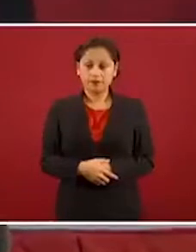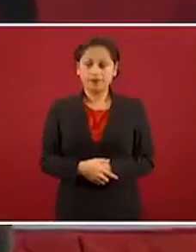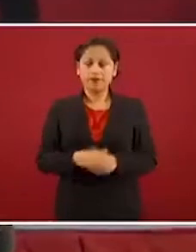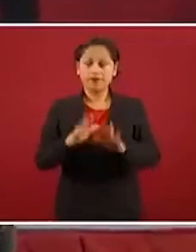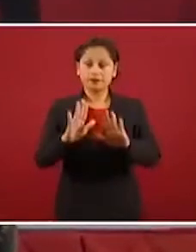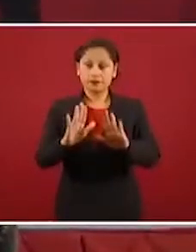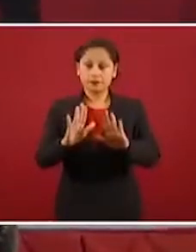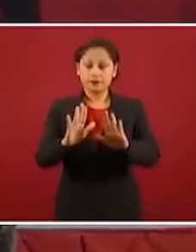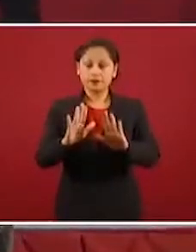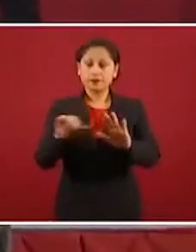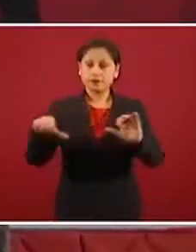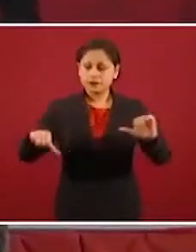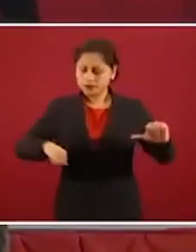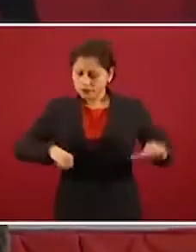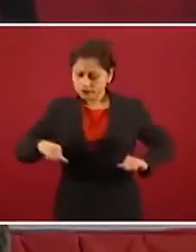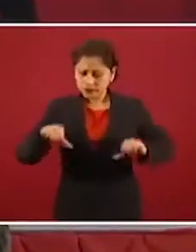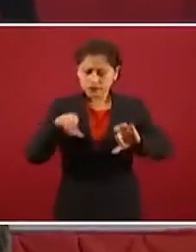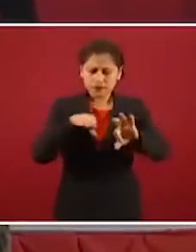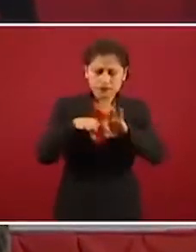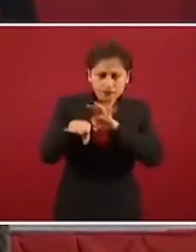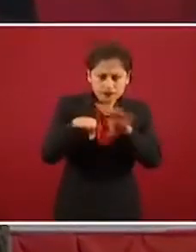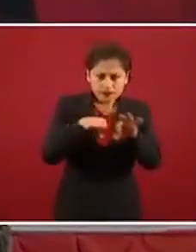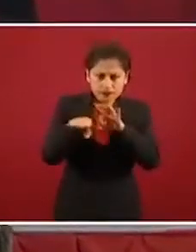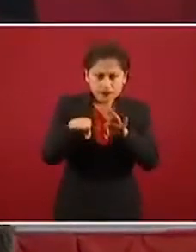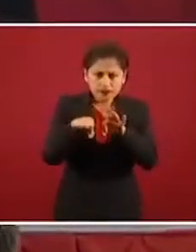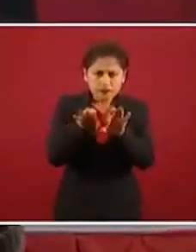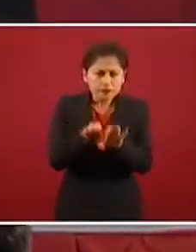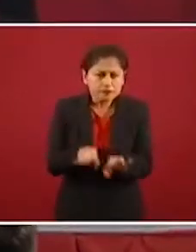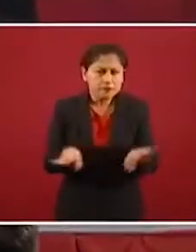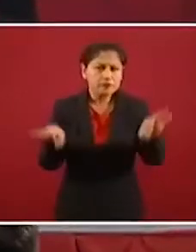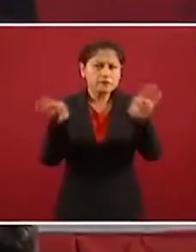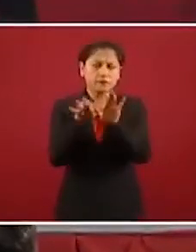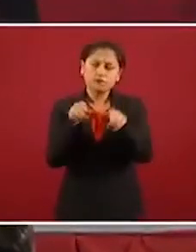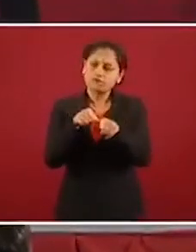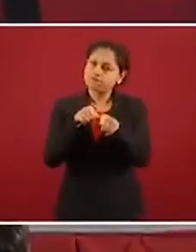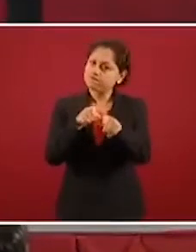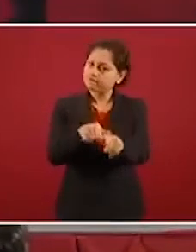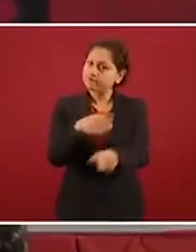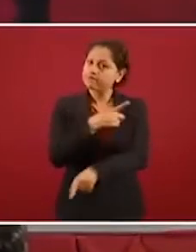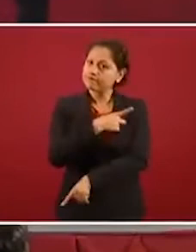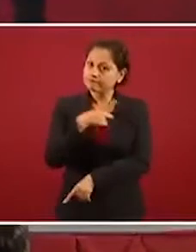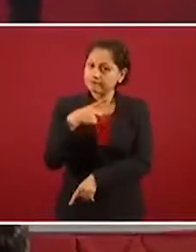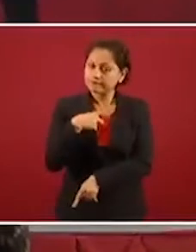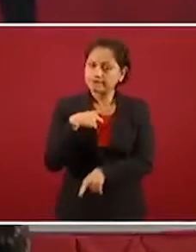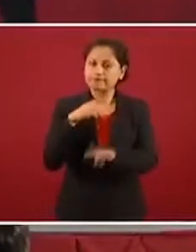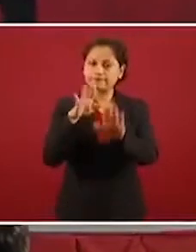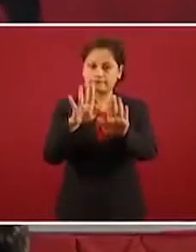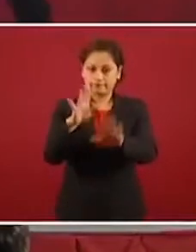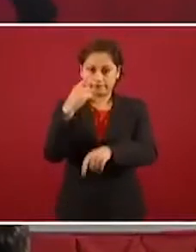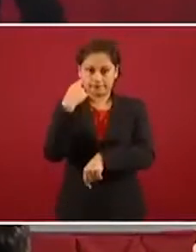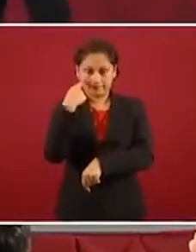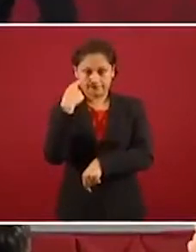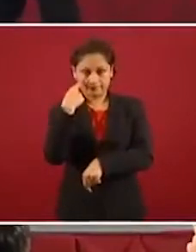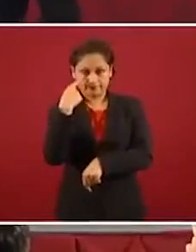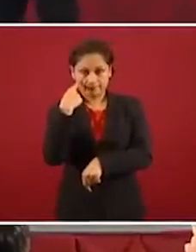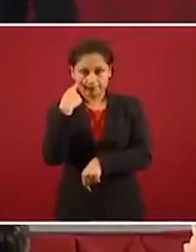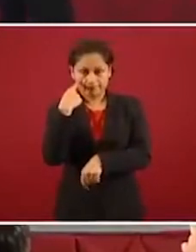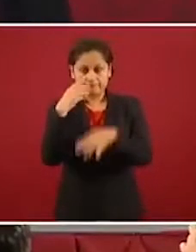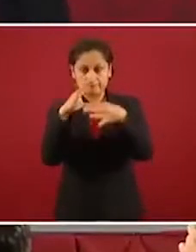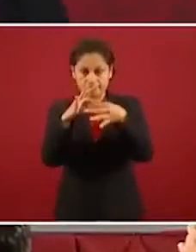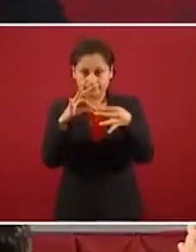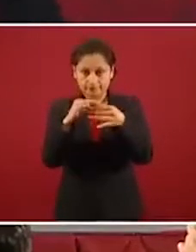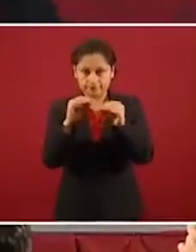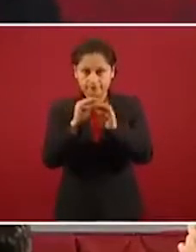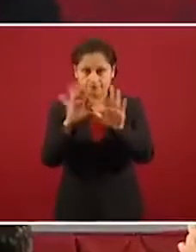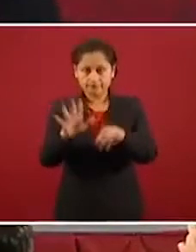La postura del presidente Andrés Manuel López Obrador ante la emergencia sanitaria por coronavirus es lamentable, pues el mandatario no se ha comportado